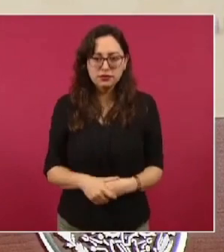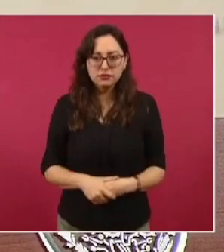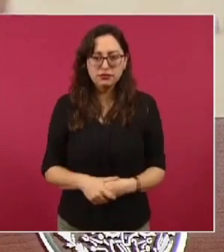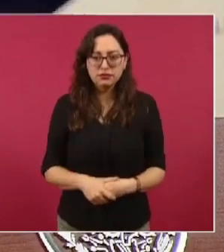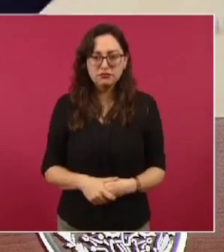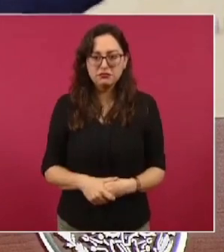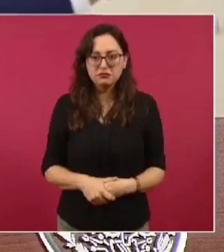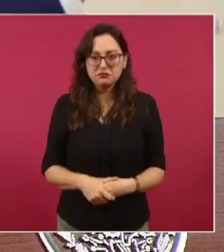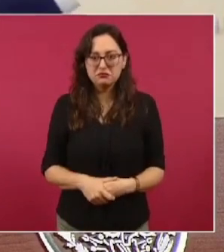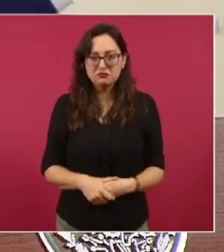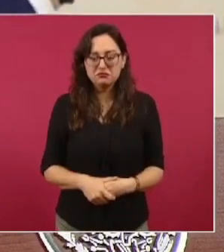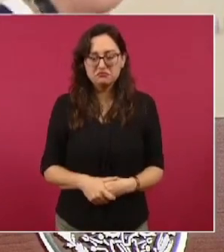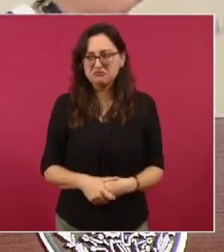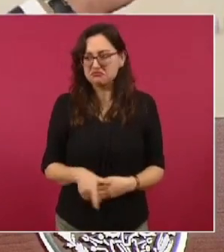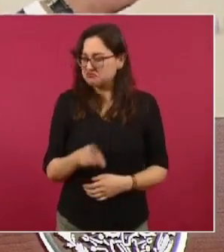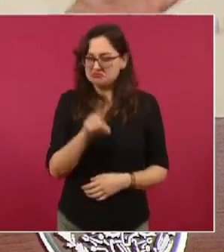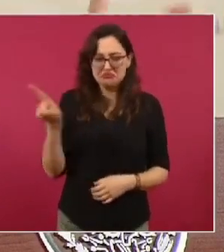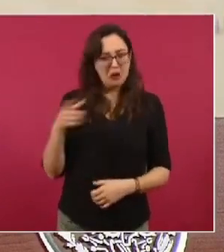y no puede estar